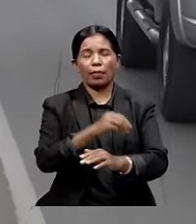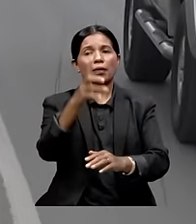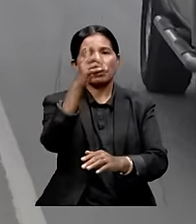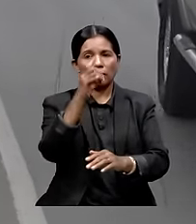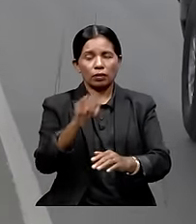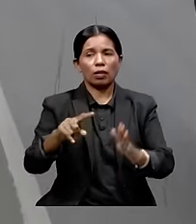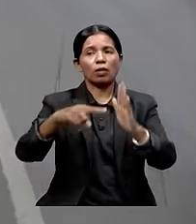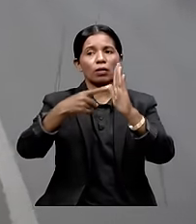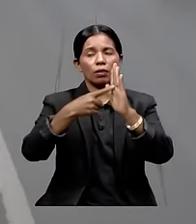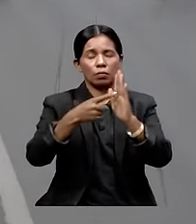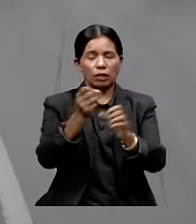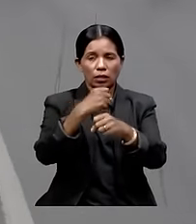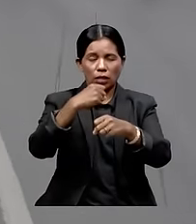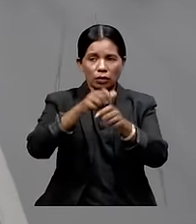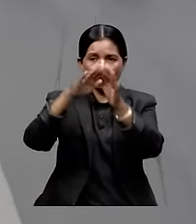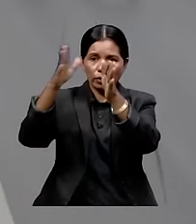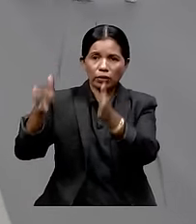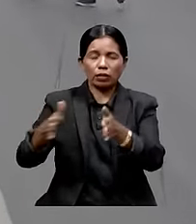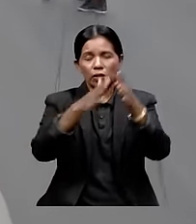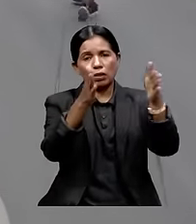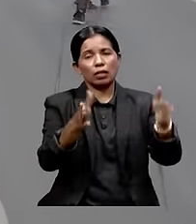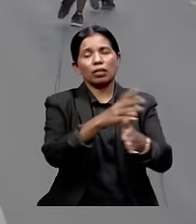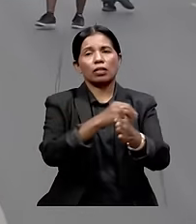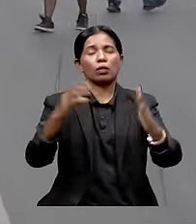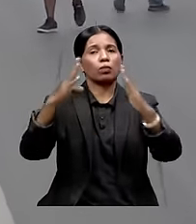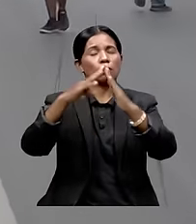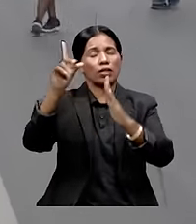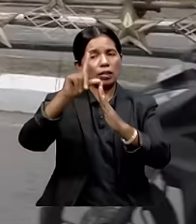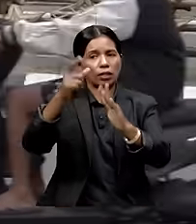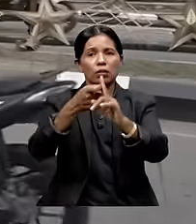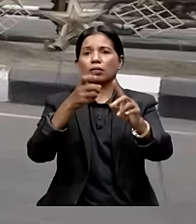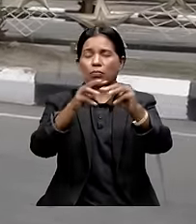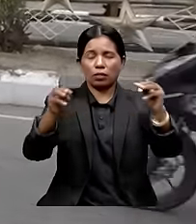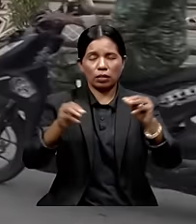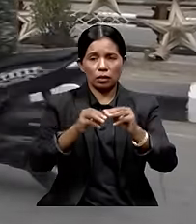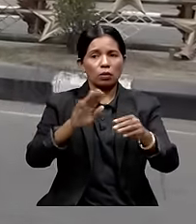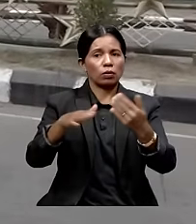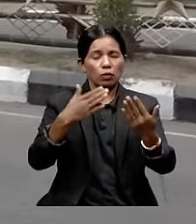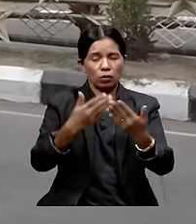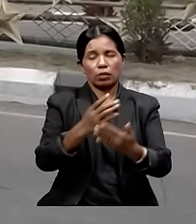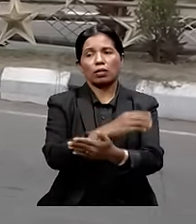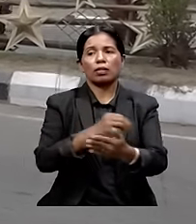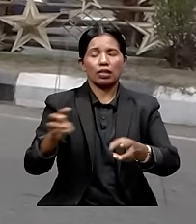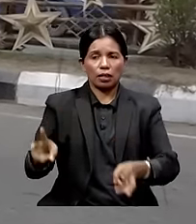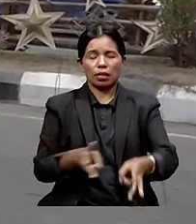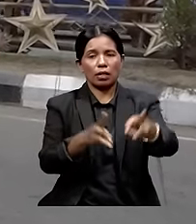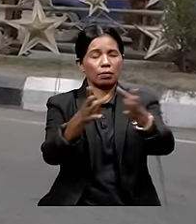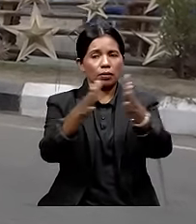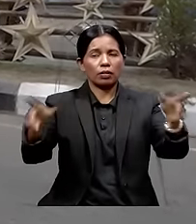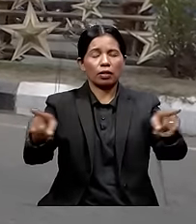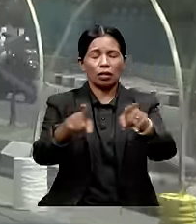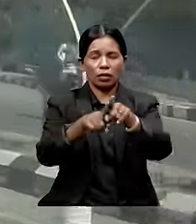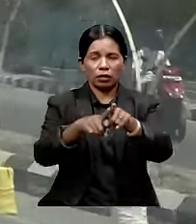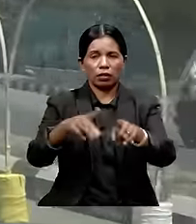dili ha hu enfeita ona arco no símbolo uma adat cada município husi sarane sira ha hu ia dalam protocolo hanesan